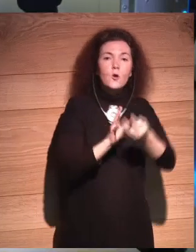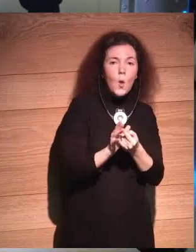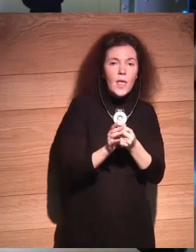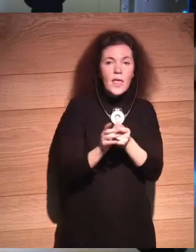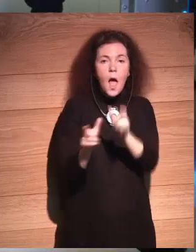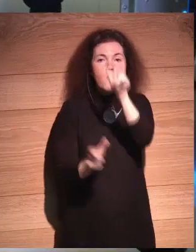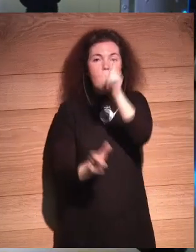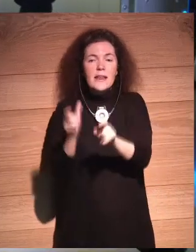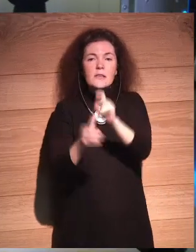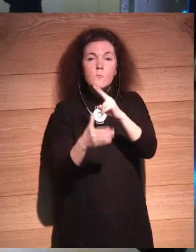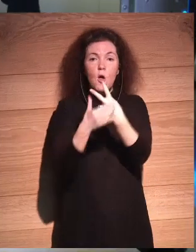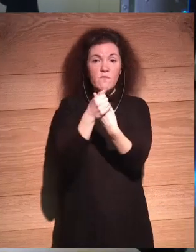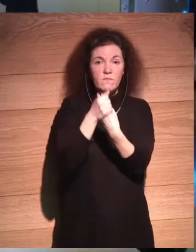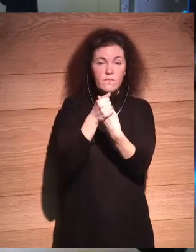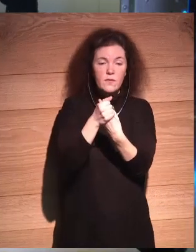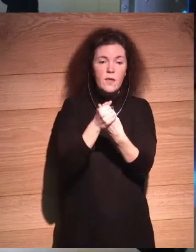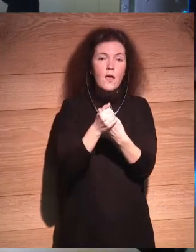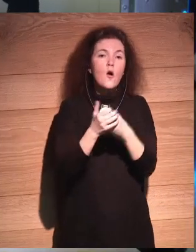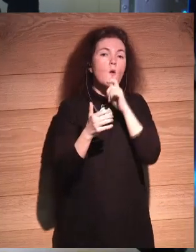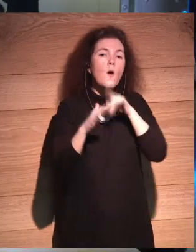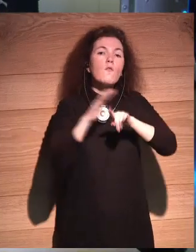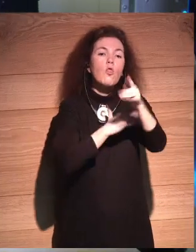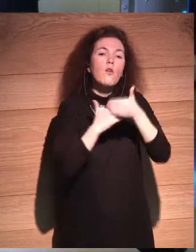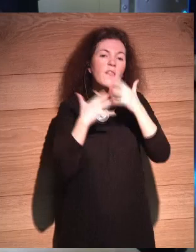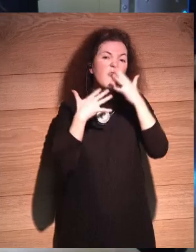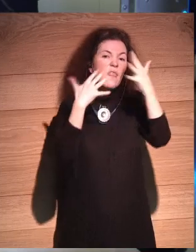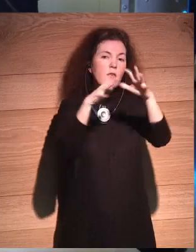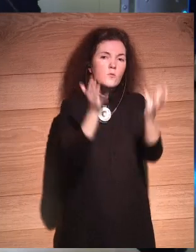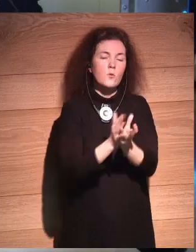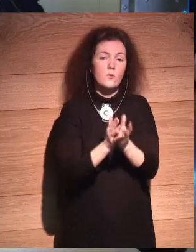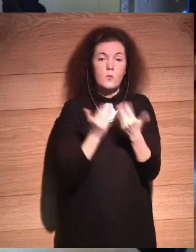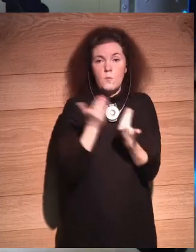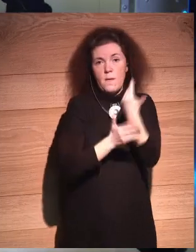y humanismo del que hemos venido hablando toda la mañana?